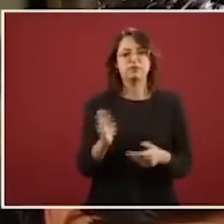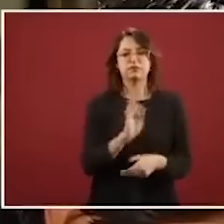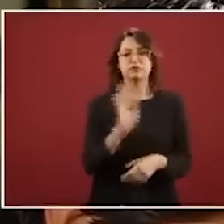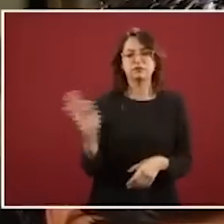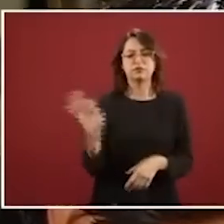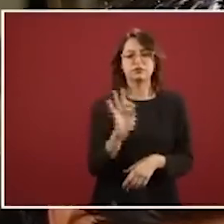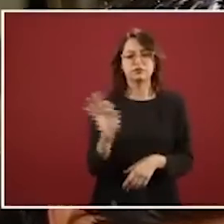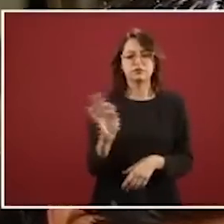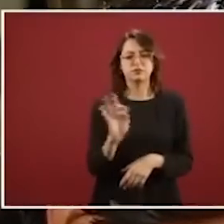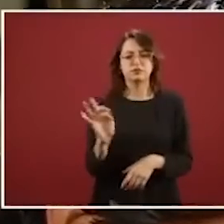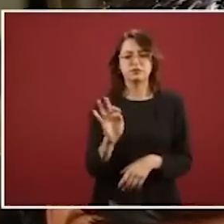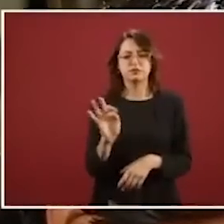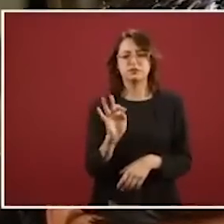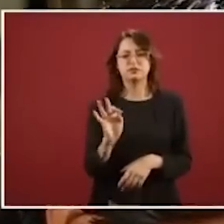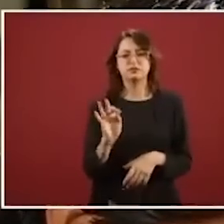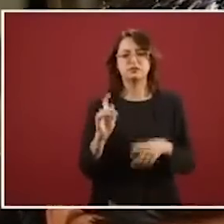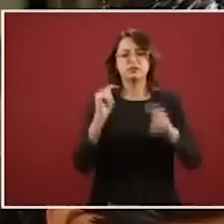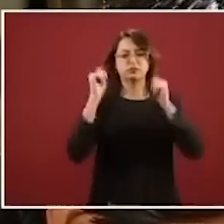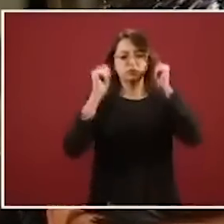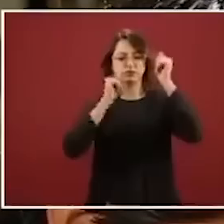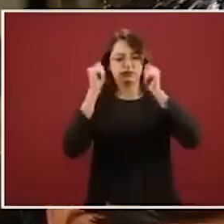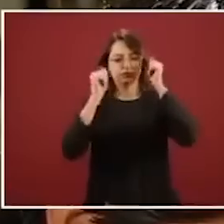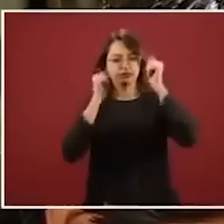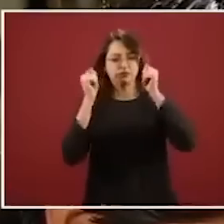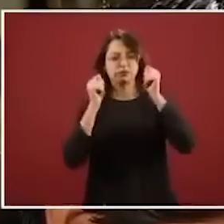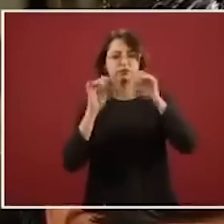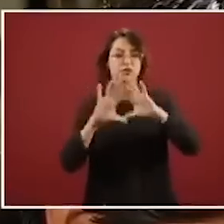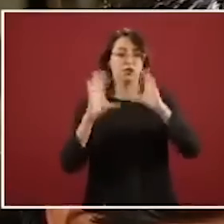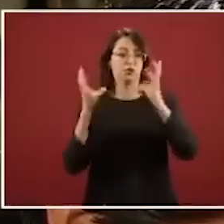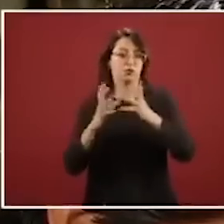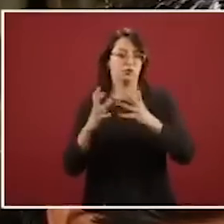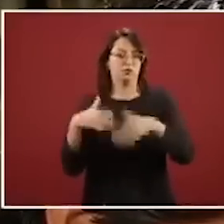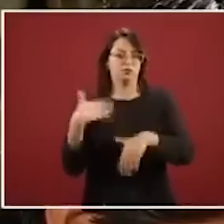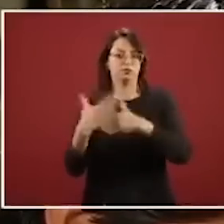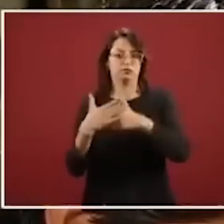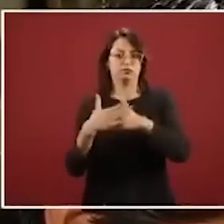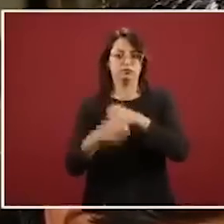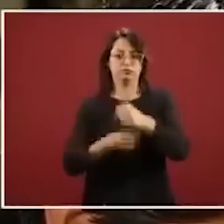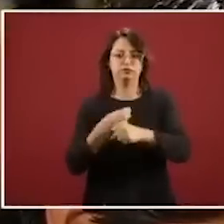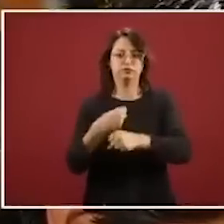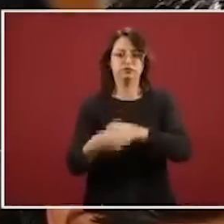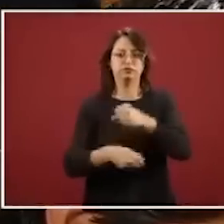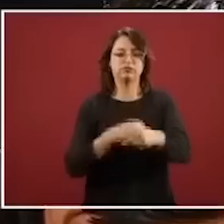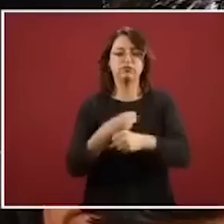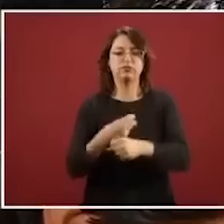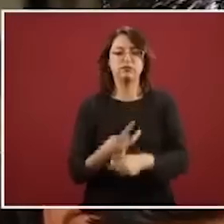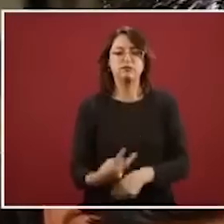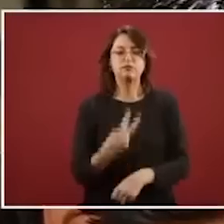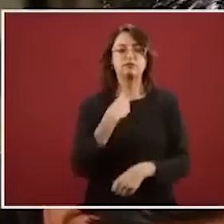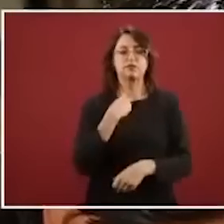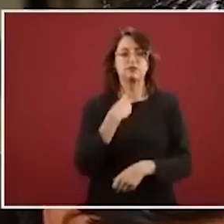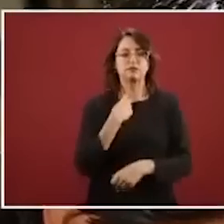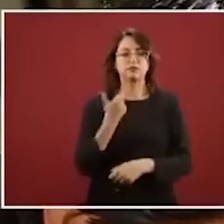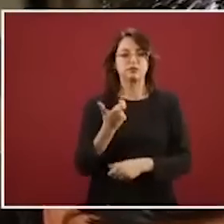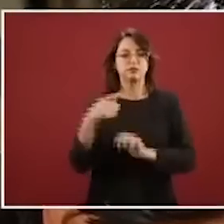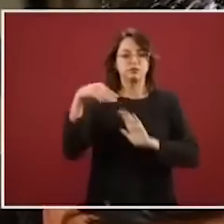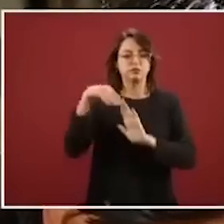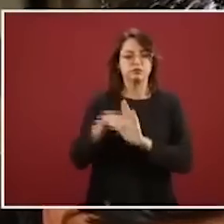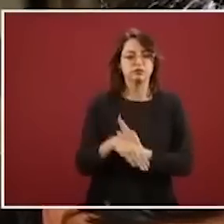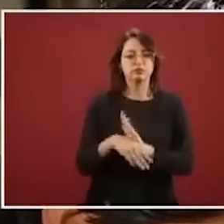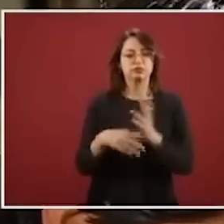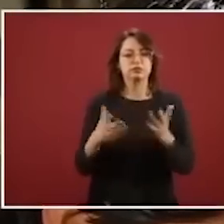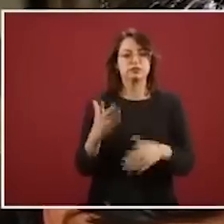crisis en materia turística y a nivel mundial, como se prevé para los próximos años, va a descender la llegada